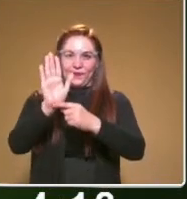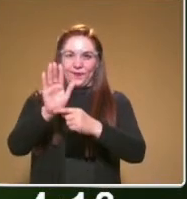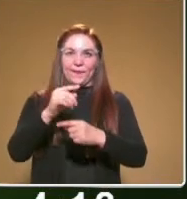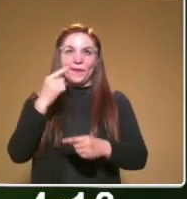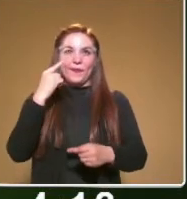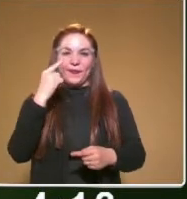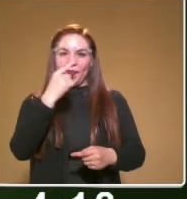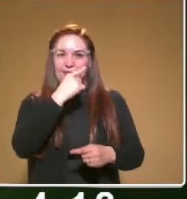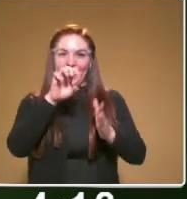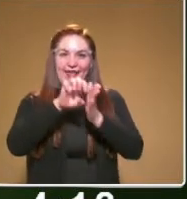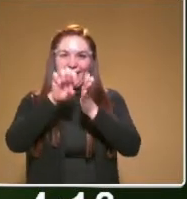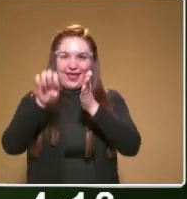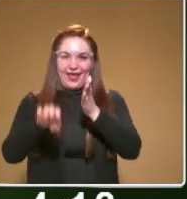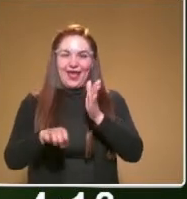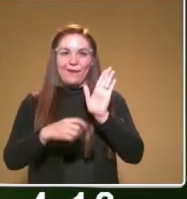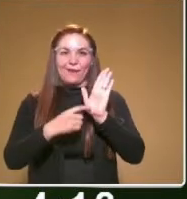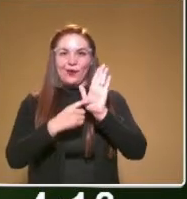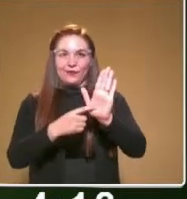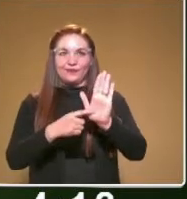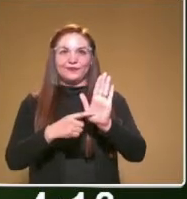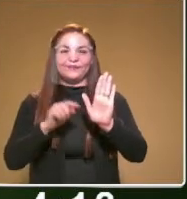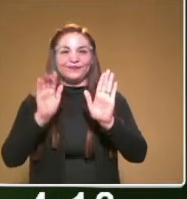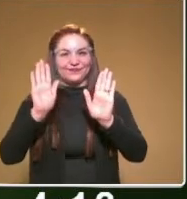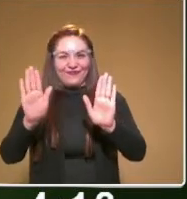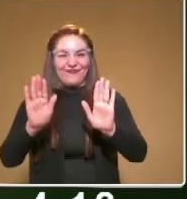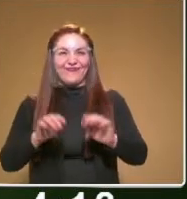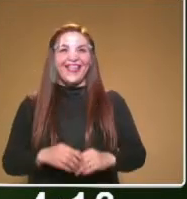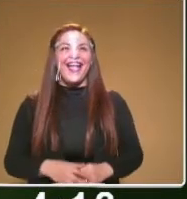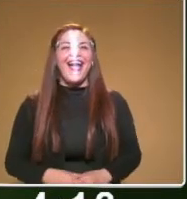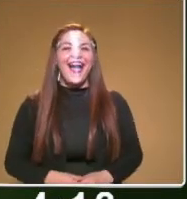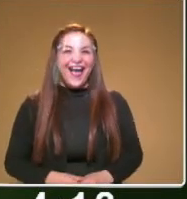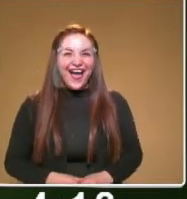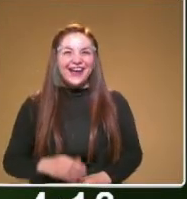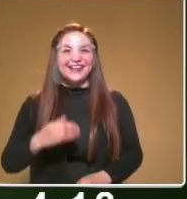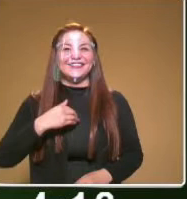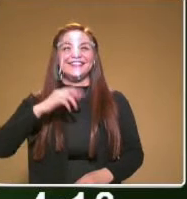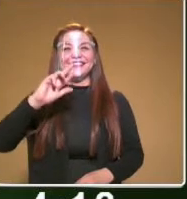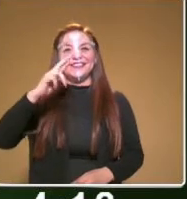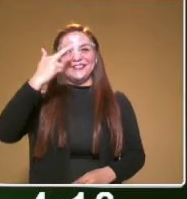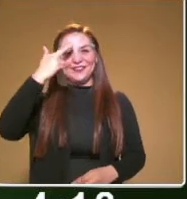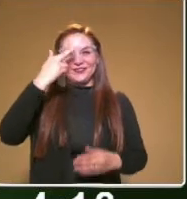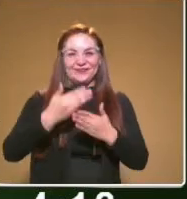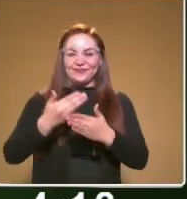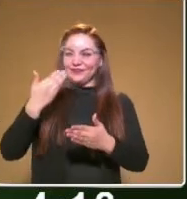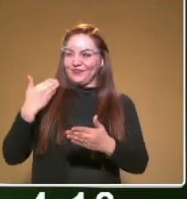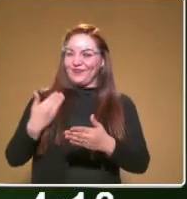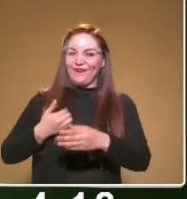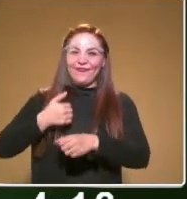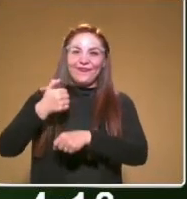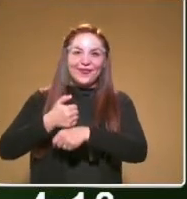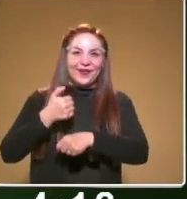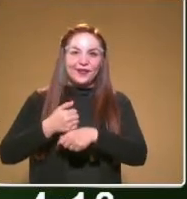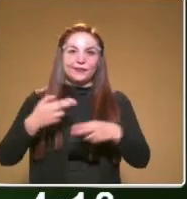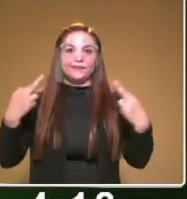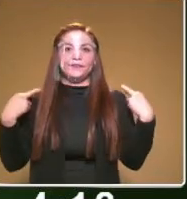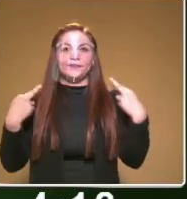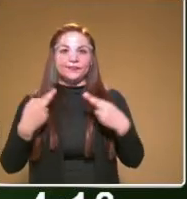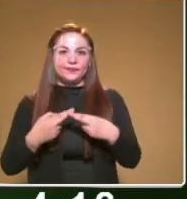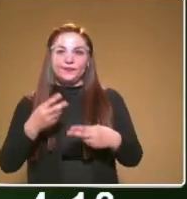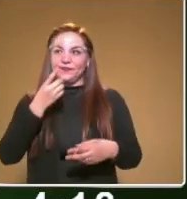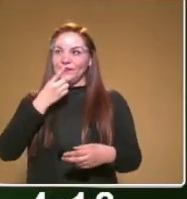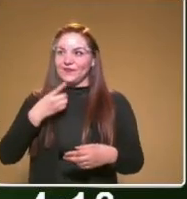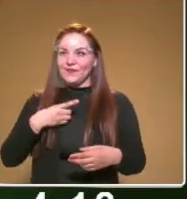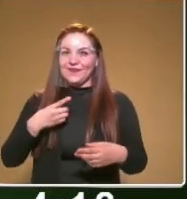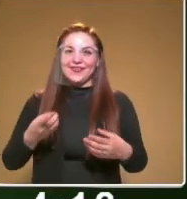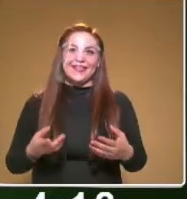analizamos ahí los ejemplos? Ay, de hecho, maestra, me hizo recordar a mí mi primaria, ¿verdad? Yo me acuerdo que de repente mi maestra van a decir, ya tiene